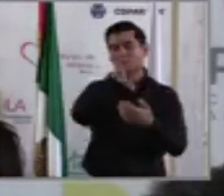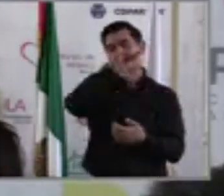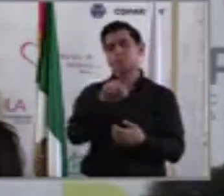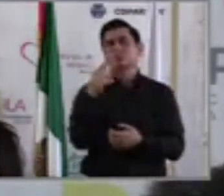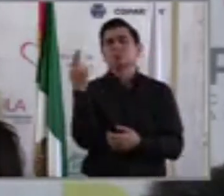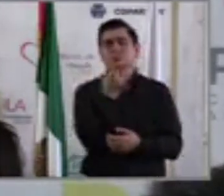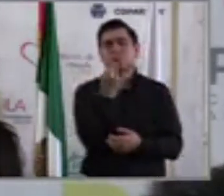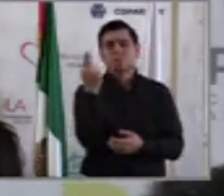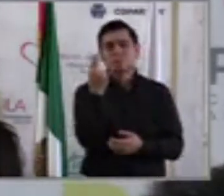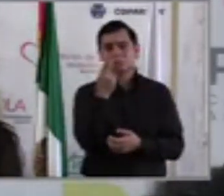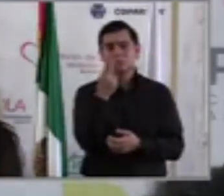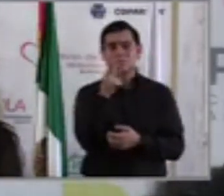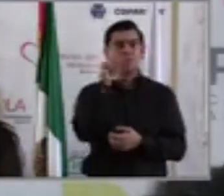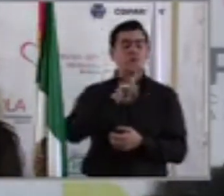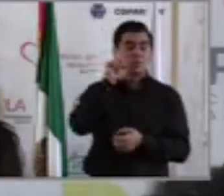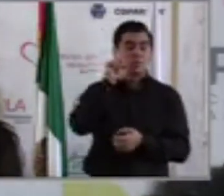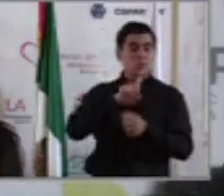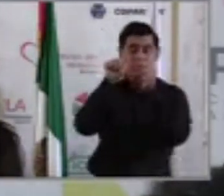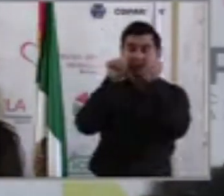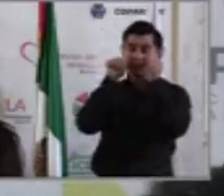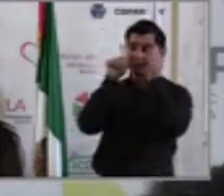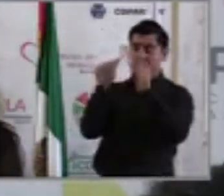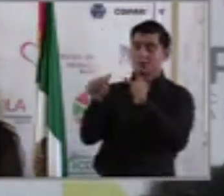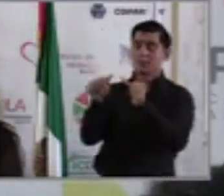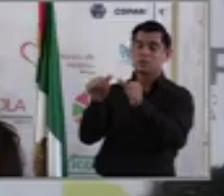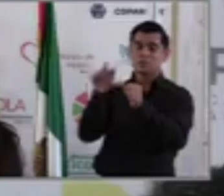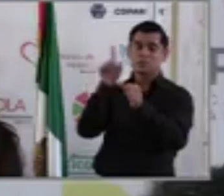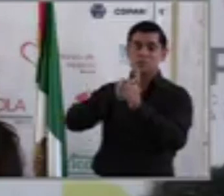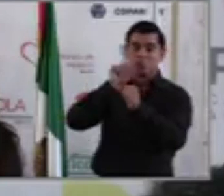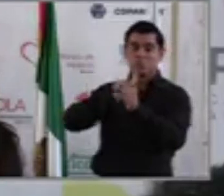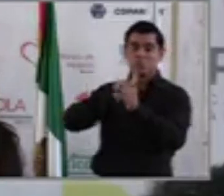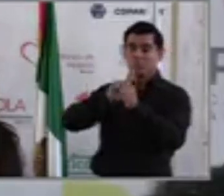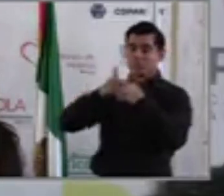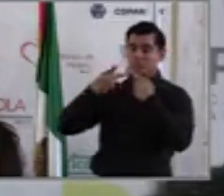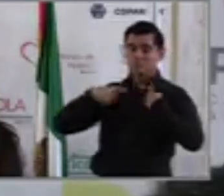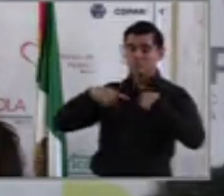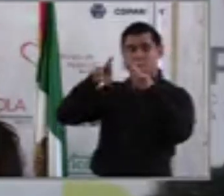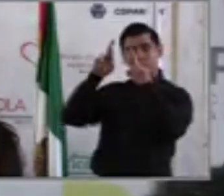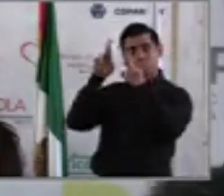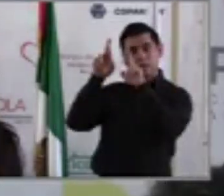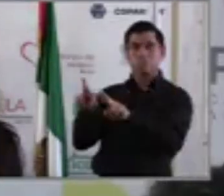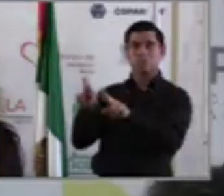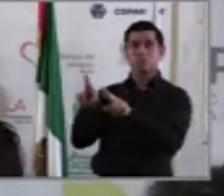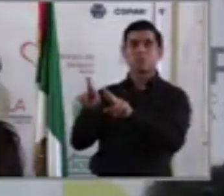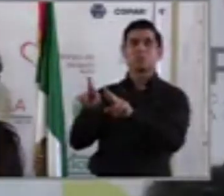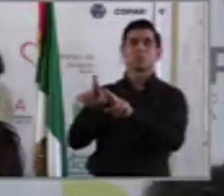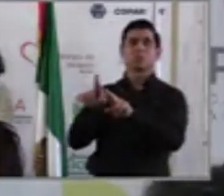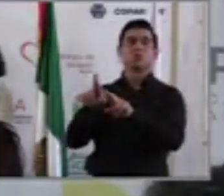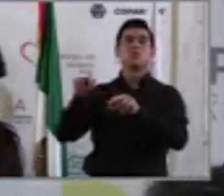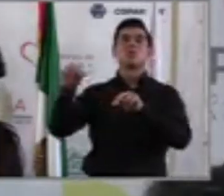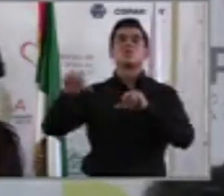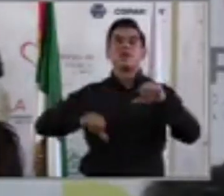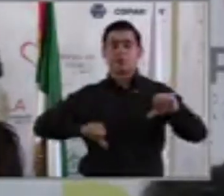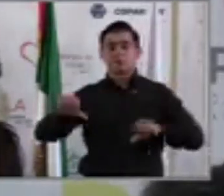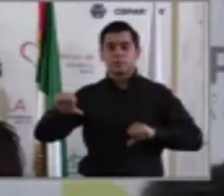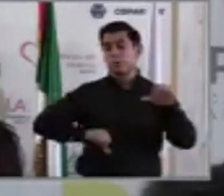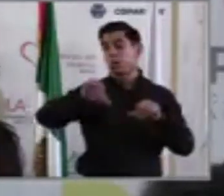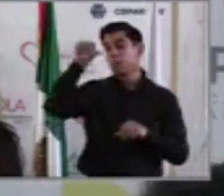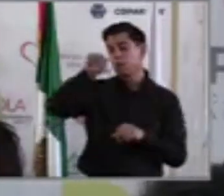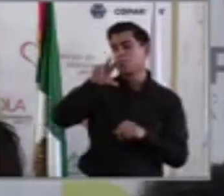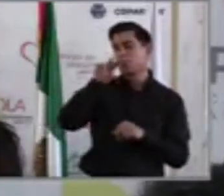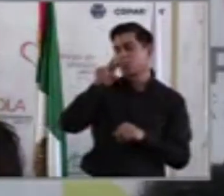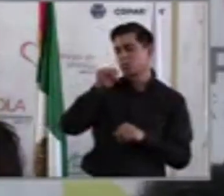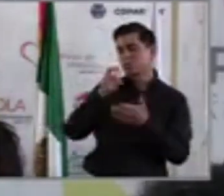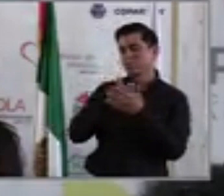que darle a esas mujeres principalmente un reconocimiento por una actividad que hoy, por ejemplo, no es reconocida